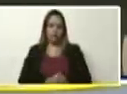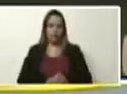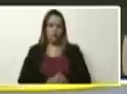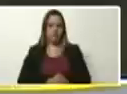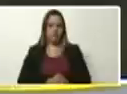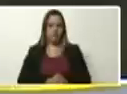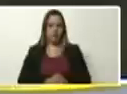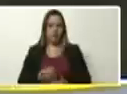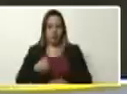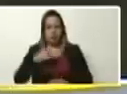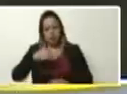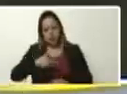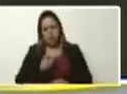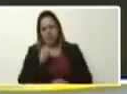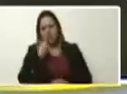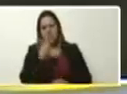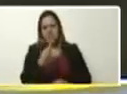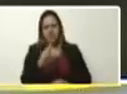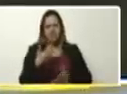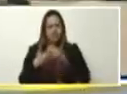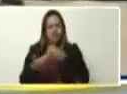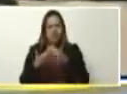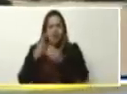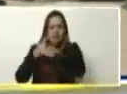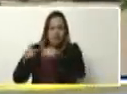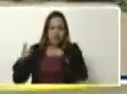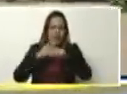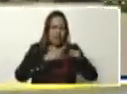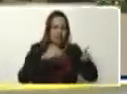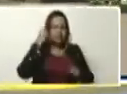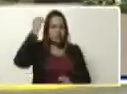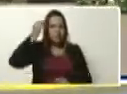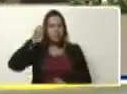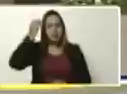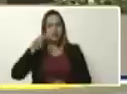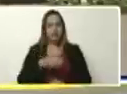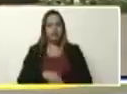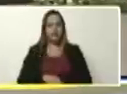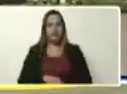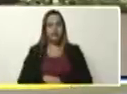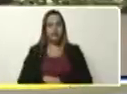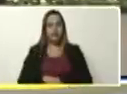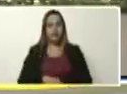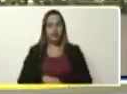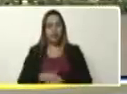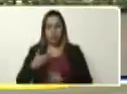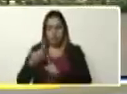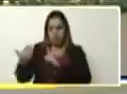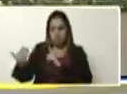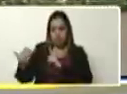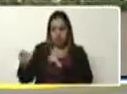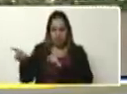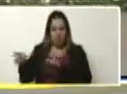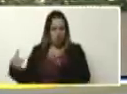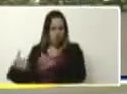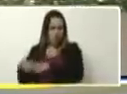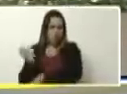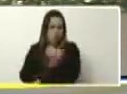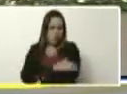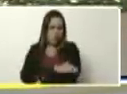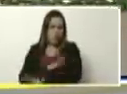Yo tengo que decir, más allá de las diferencias que tengo con este sector de la